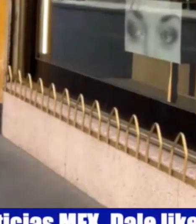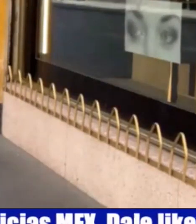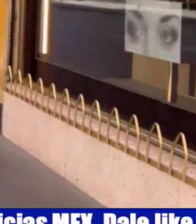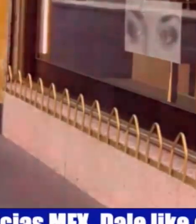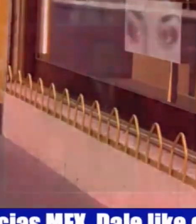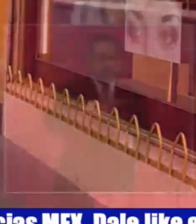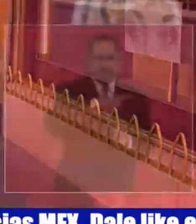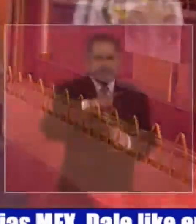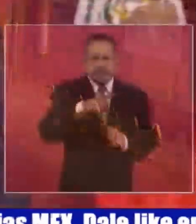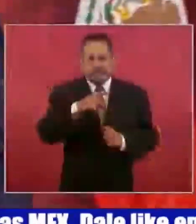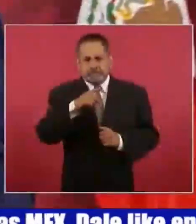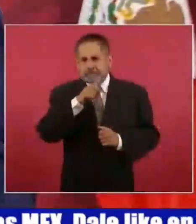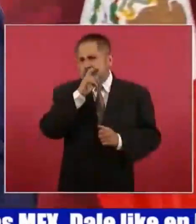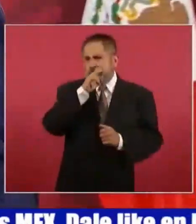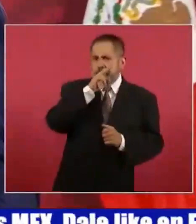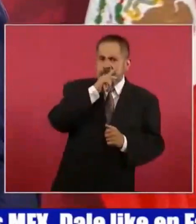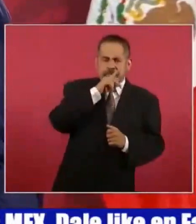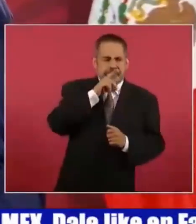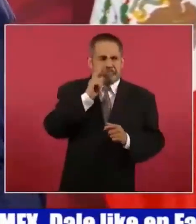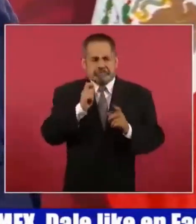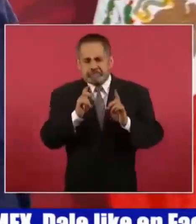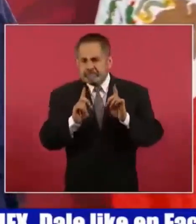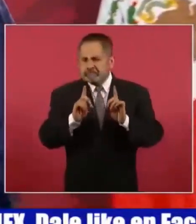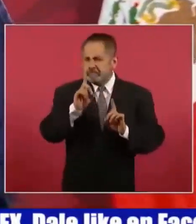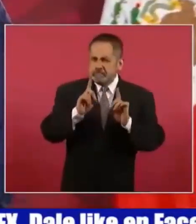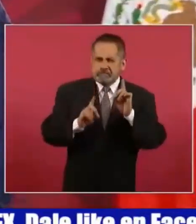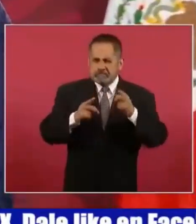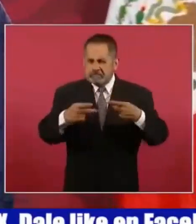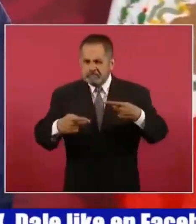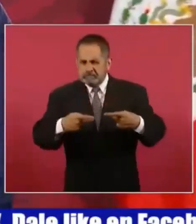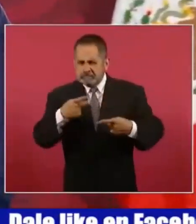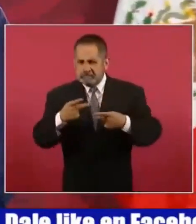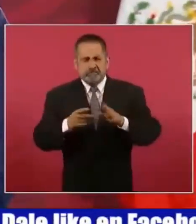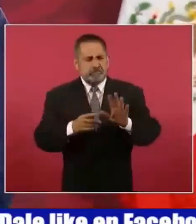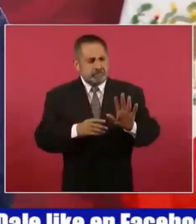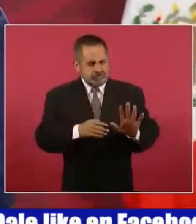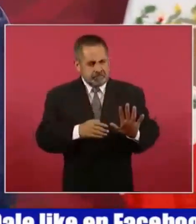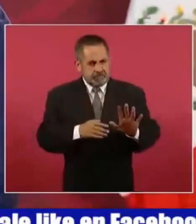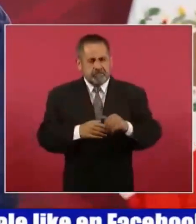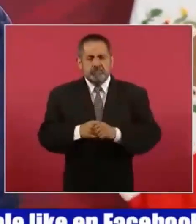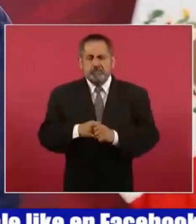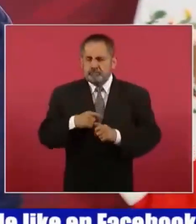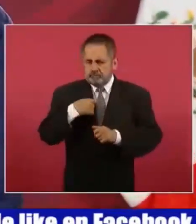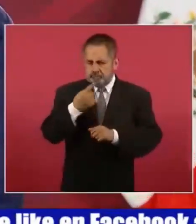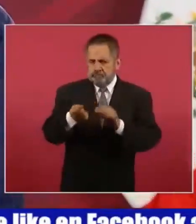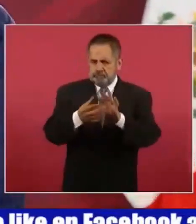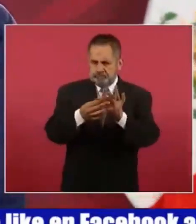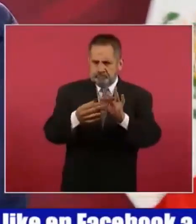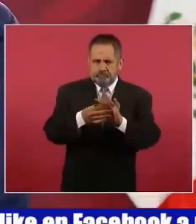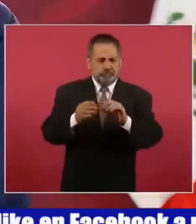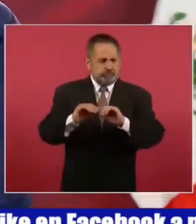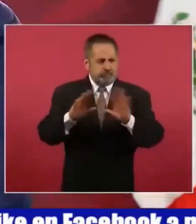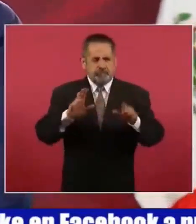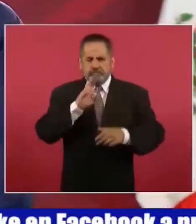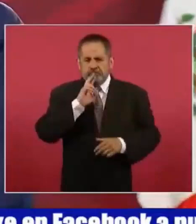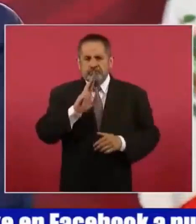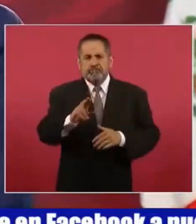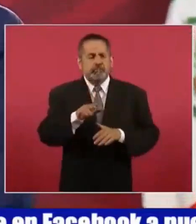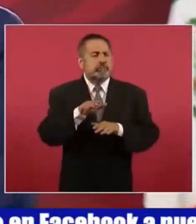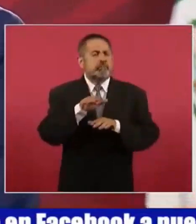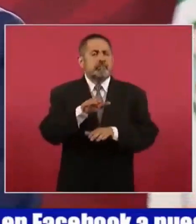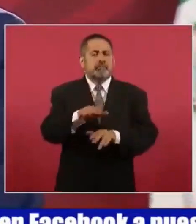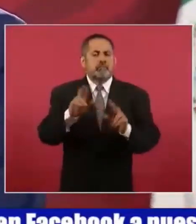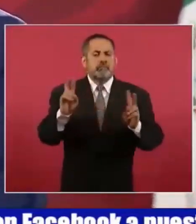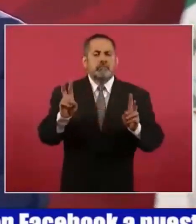con mayor nivel de aprobación lo lidera el mexicano Andrés Manuel López Obrador con por lo menos el 56%, seguido del